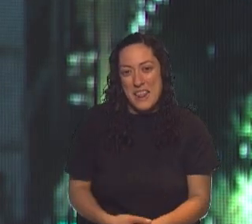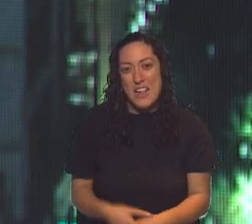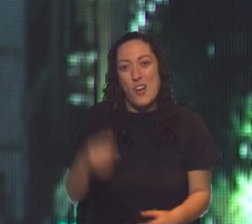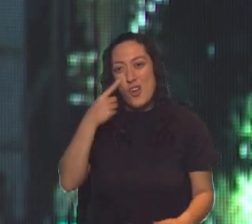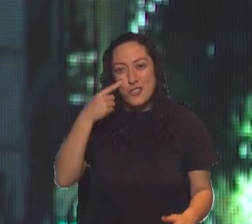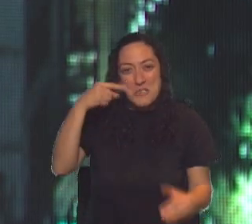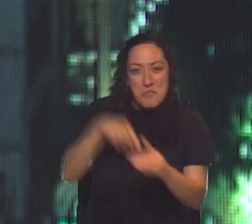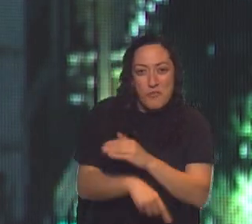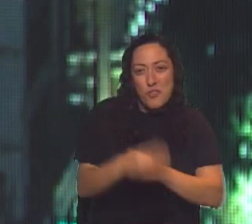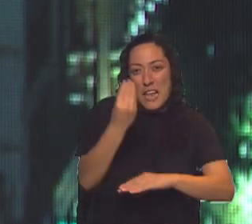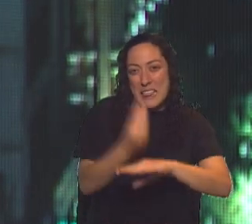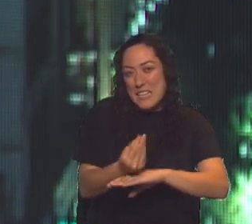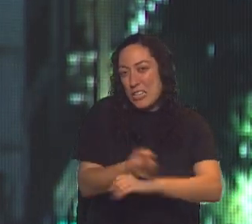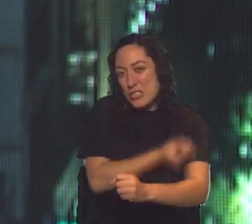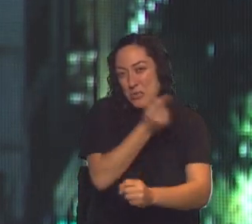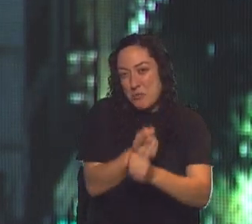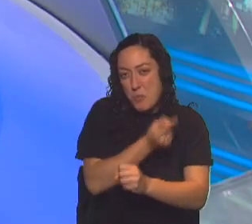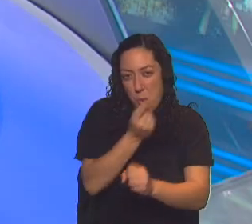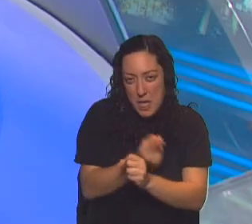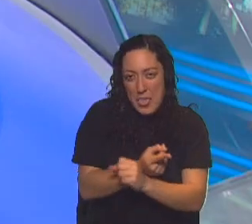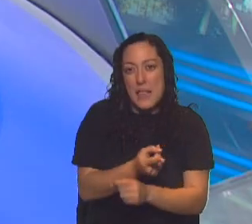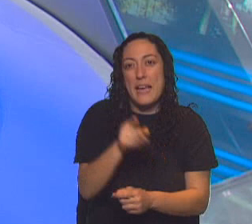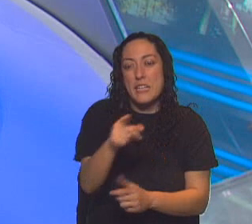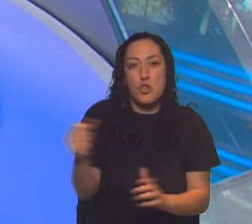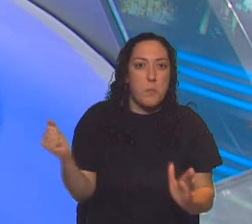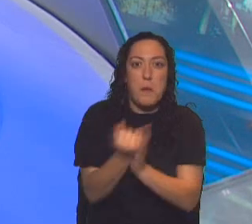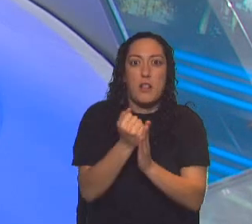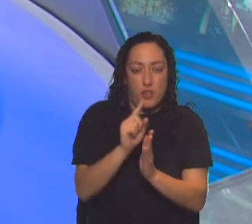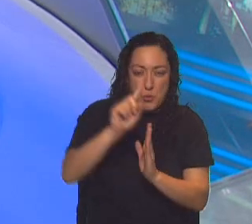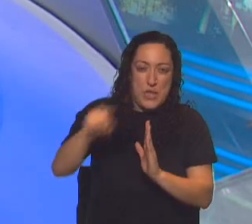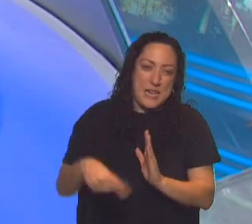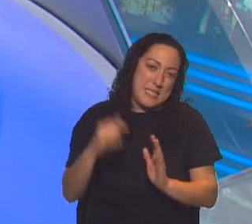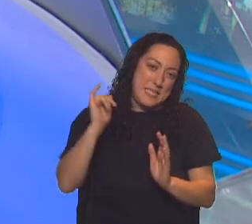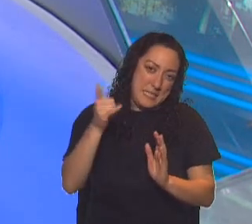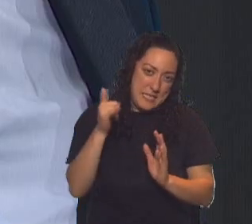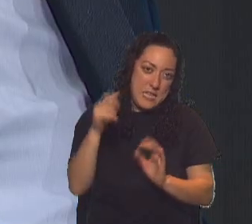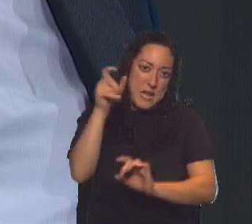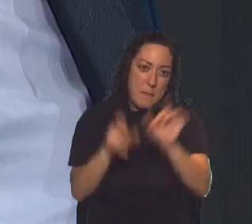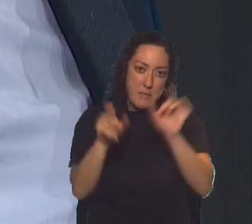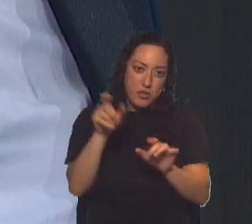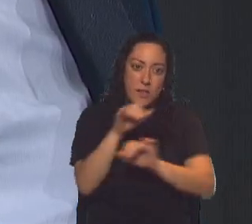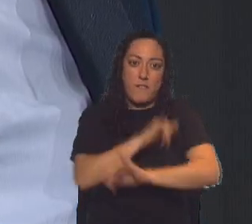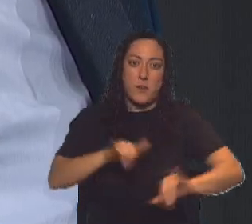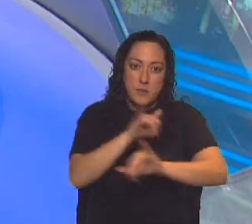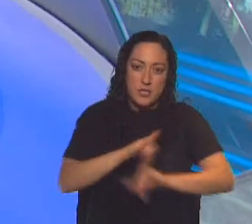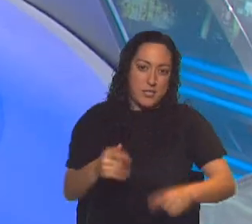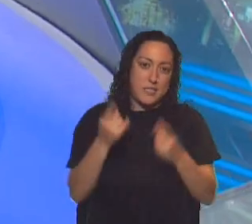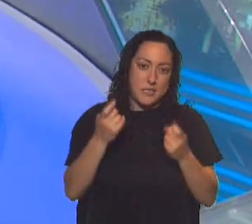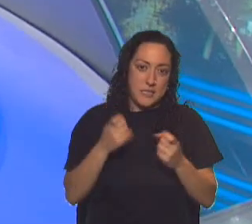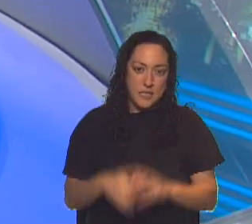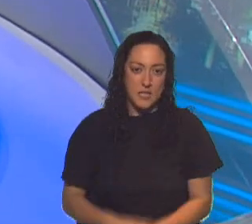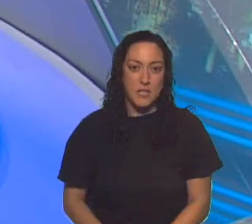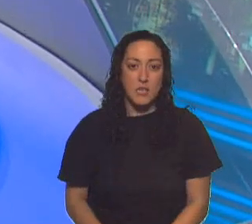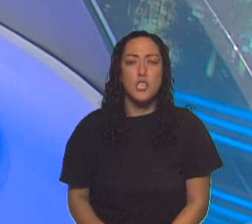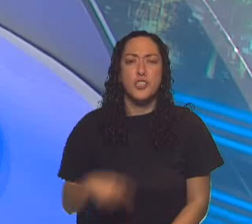al candidato genera un impacto no pero sí creo que la gente tiene que informarse vos qué opinas No yo